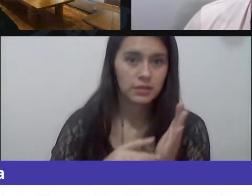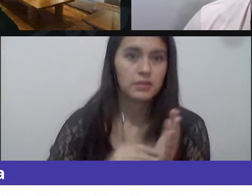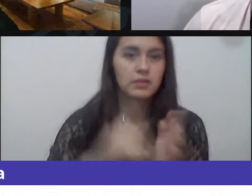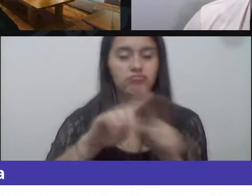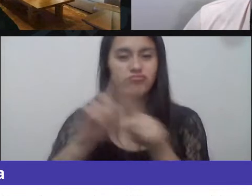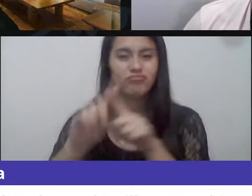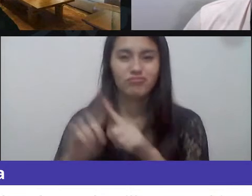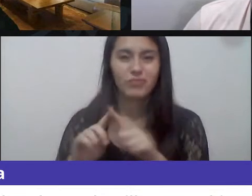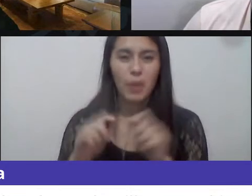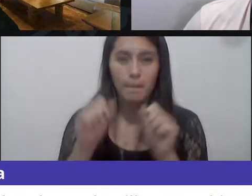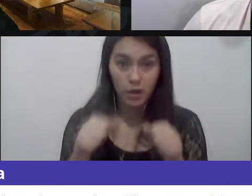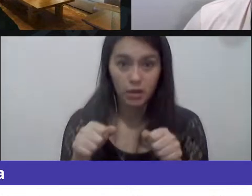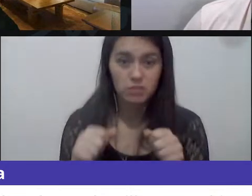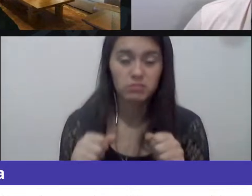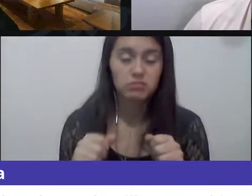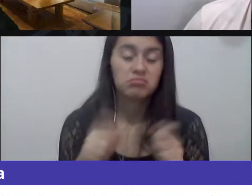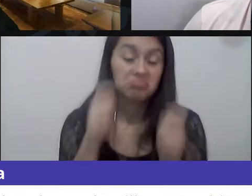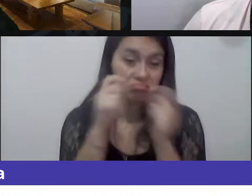que, por ejemplo, como esto,